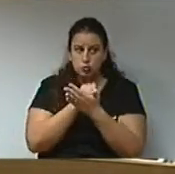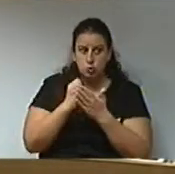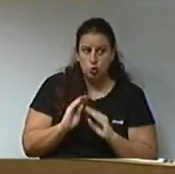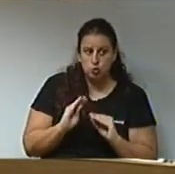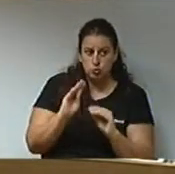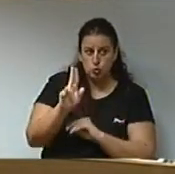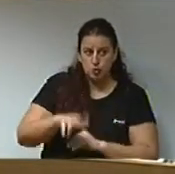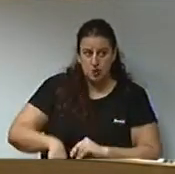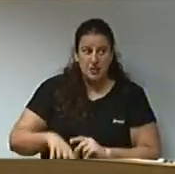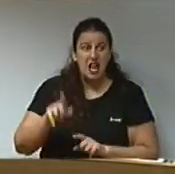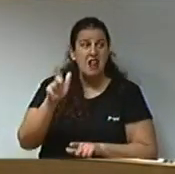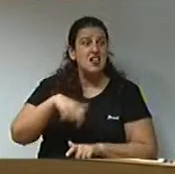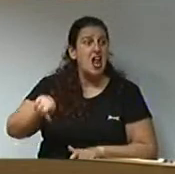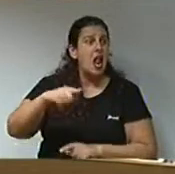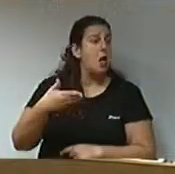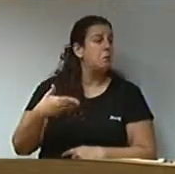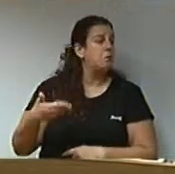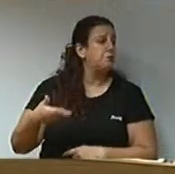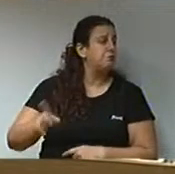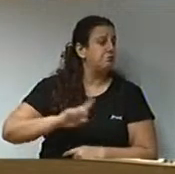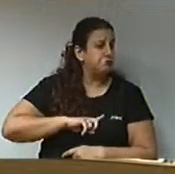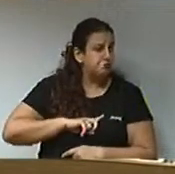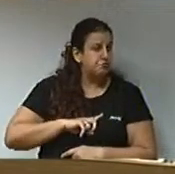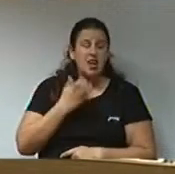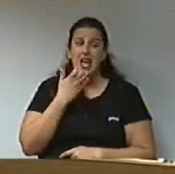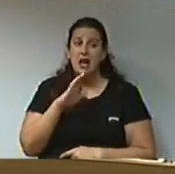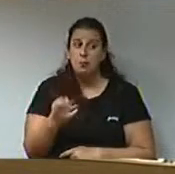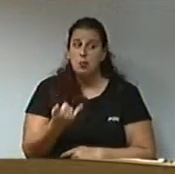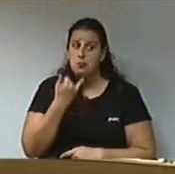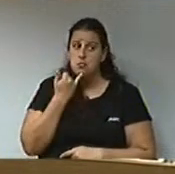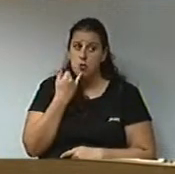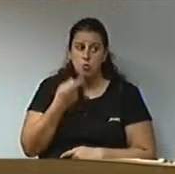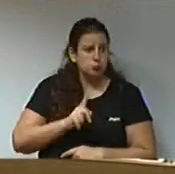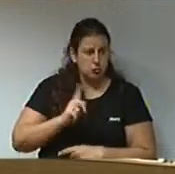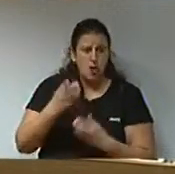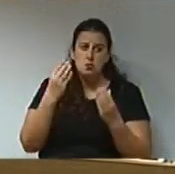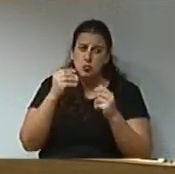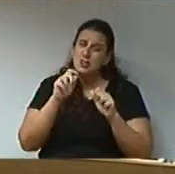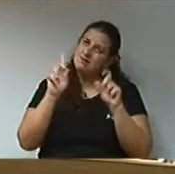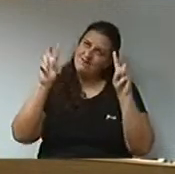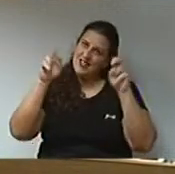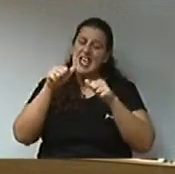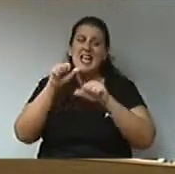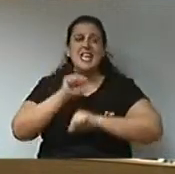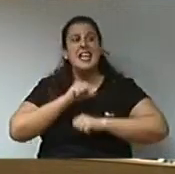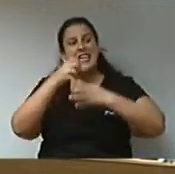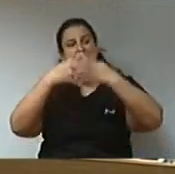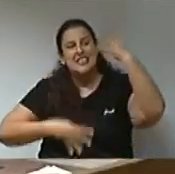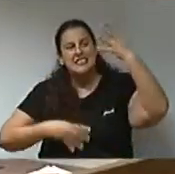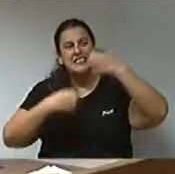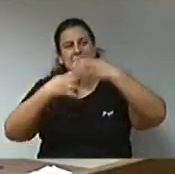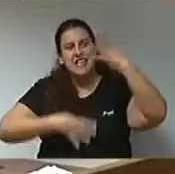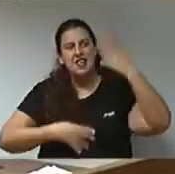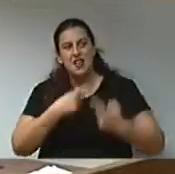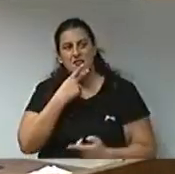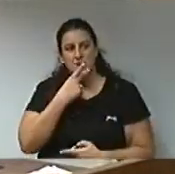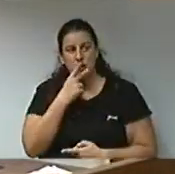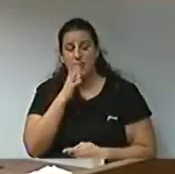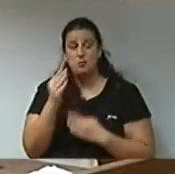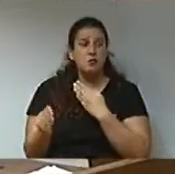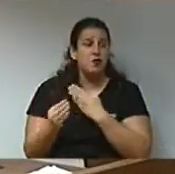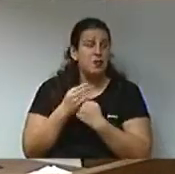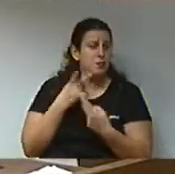tolerando que nos ninguneen, y no hay pocos ejemplos. Hay una lista de la vergüenza muy significativa. Financiación, somos los peores financiados, seguimos siendo los peores